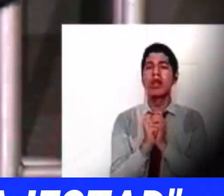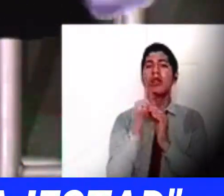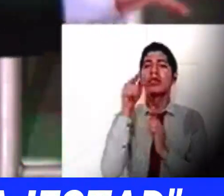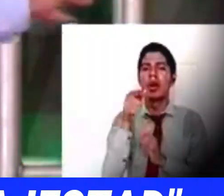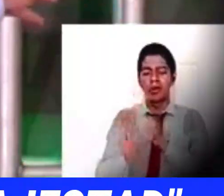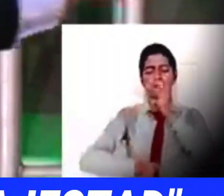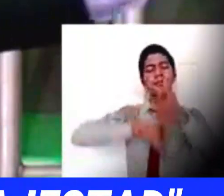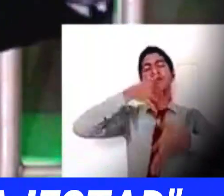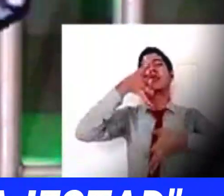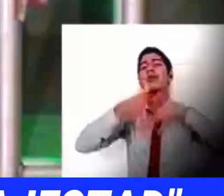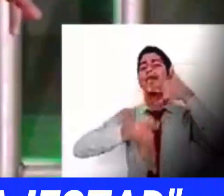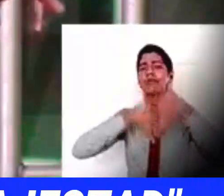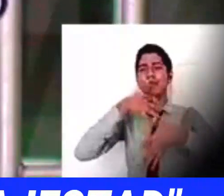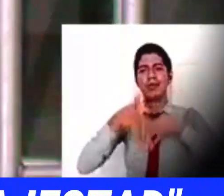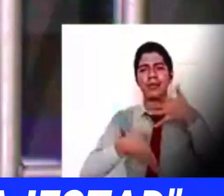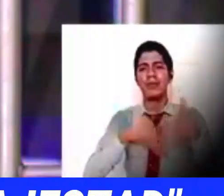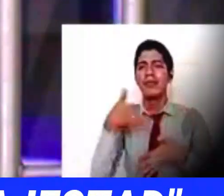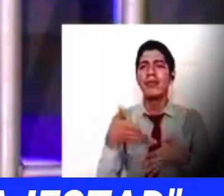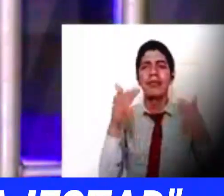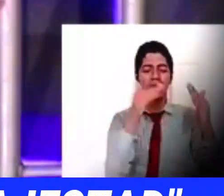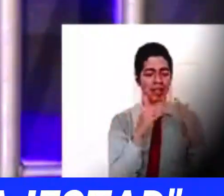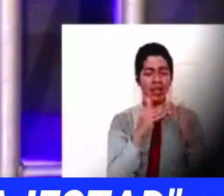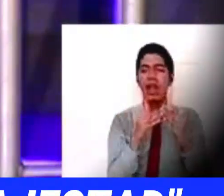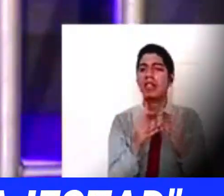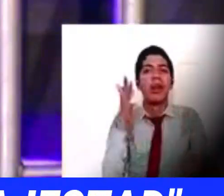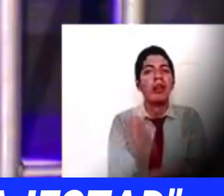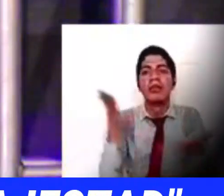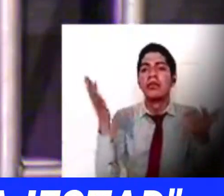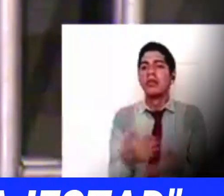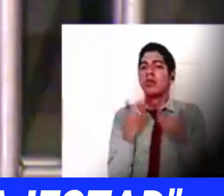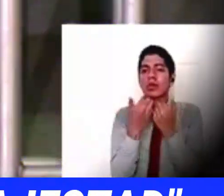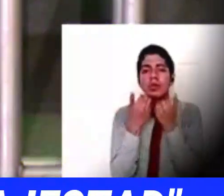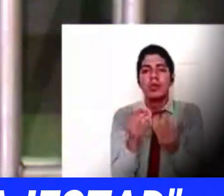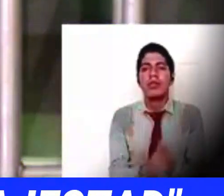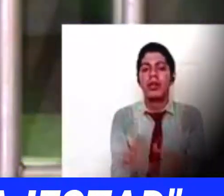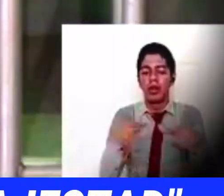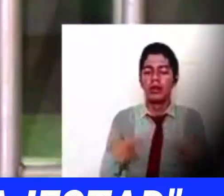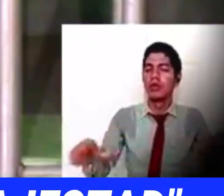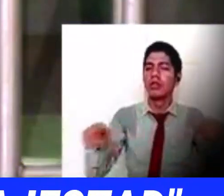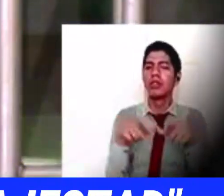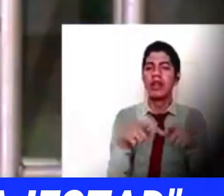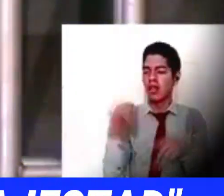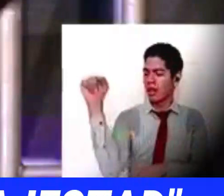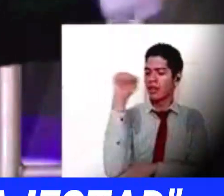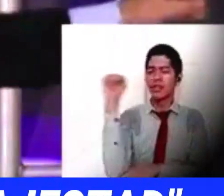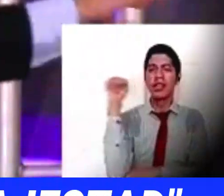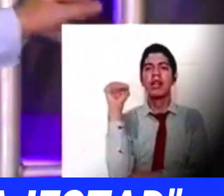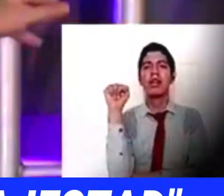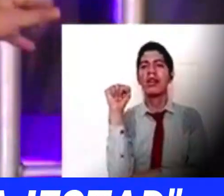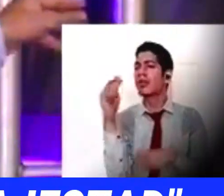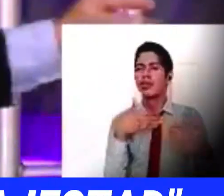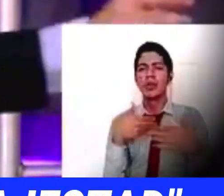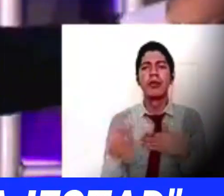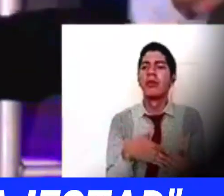a pasar en esa casa, algo va a pasar allá en ese lugar donde estás, en ese carro, en ese vehículo donde estás, algo va a hacer el Espíritu Santo.